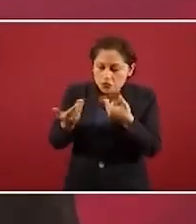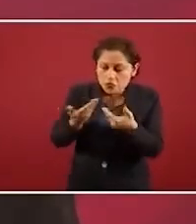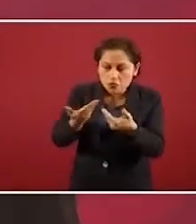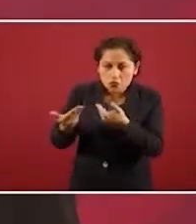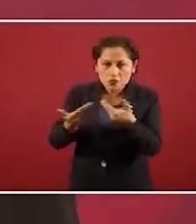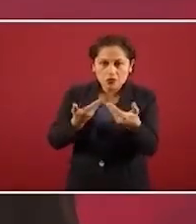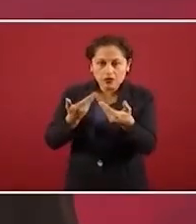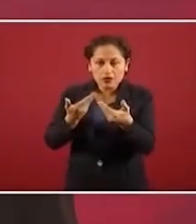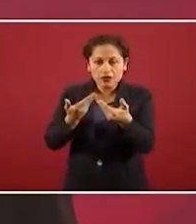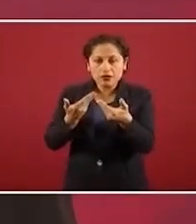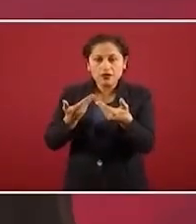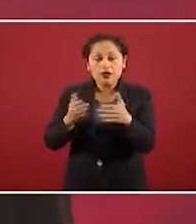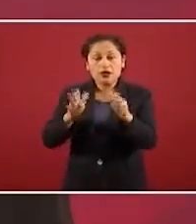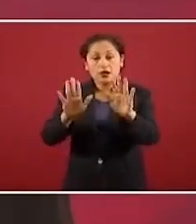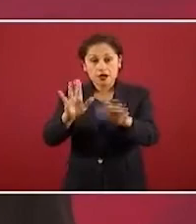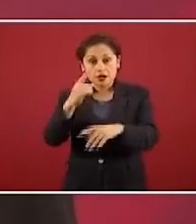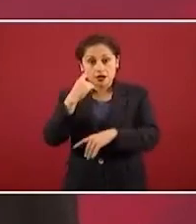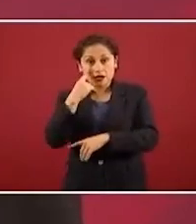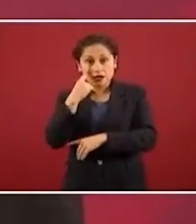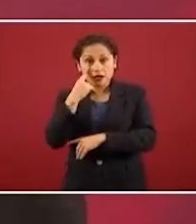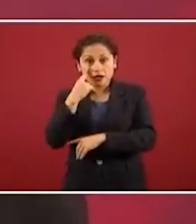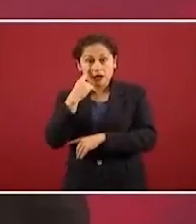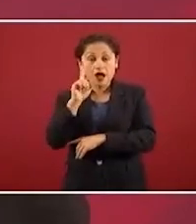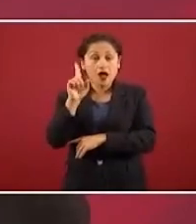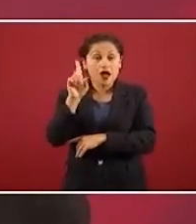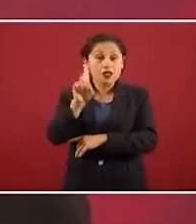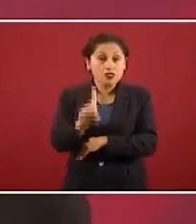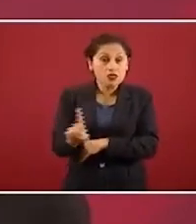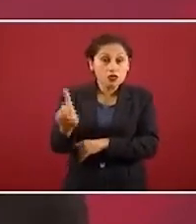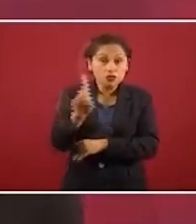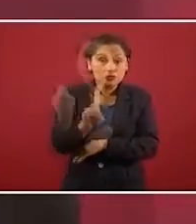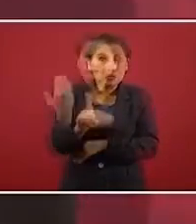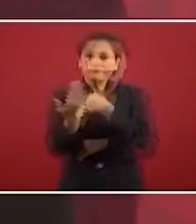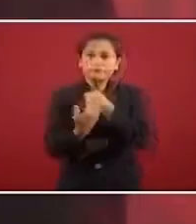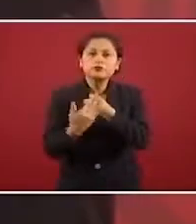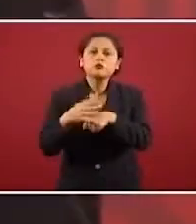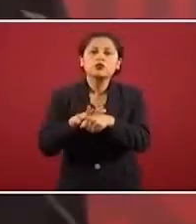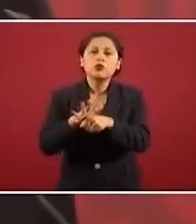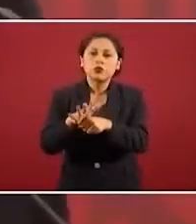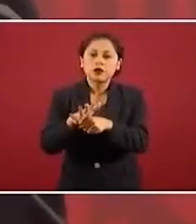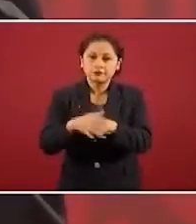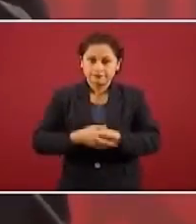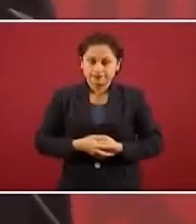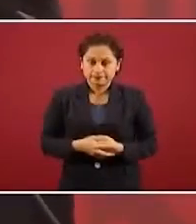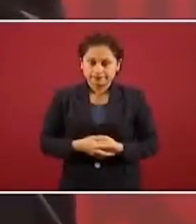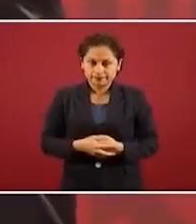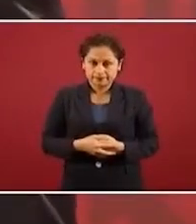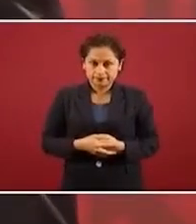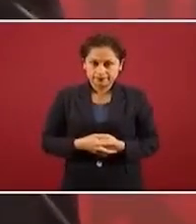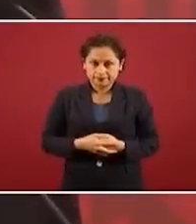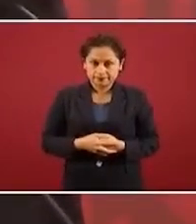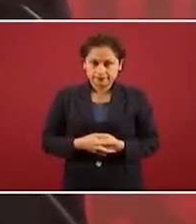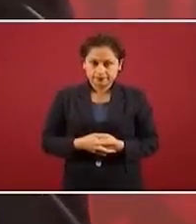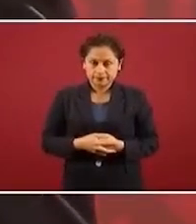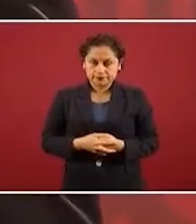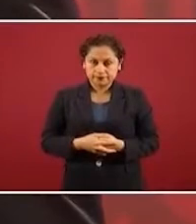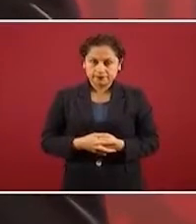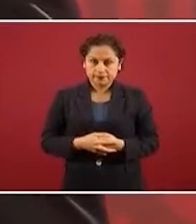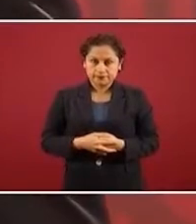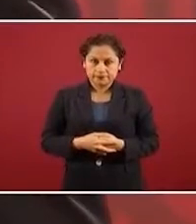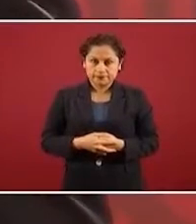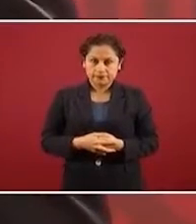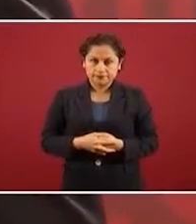voy a adelantar los lineamientos básicos vamos a